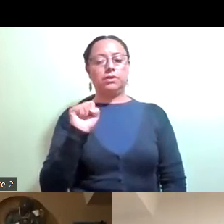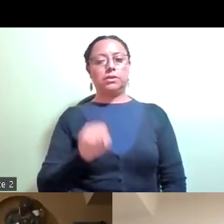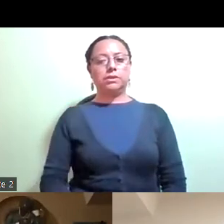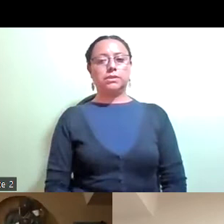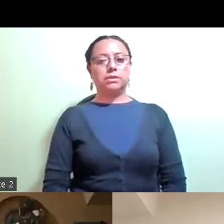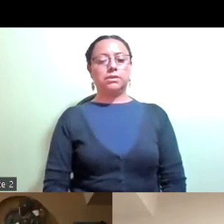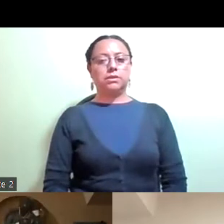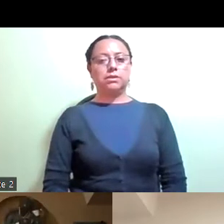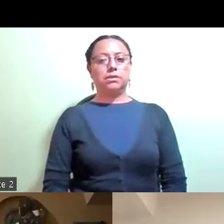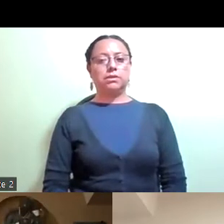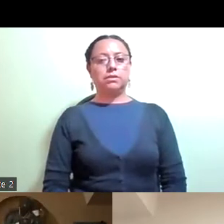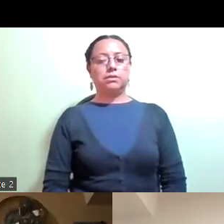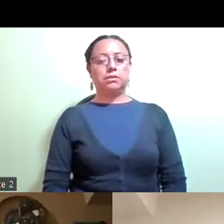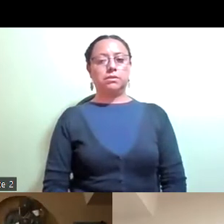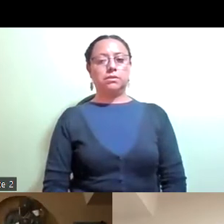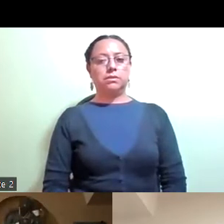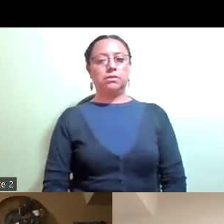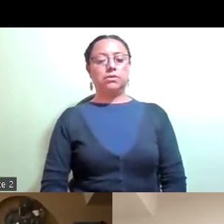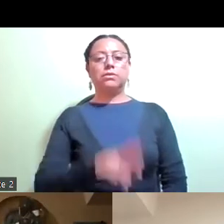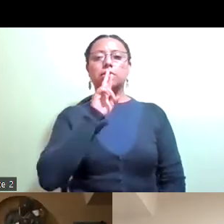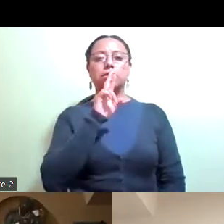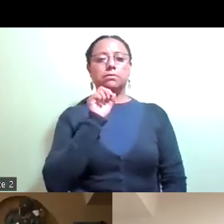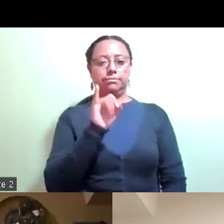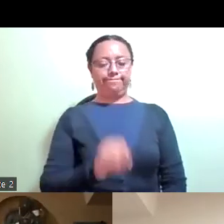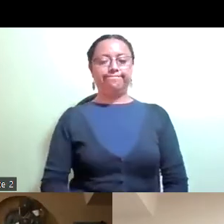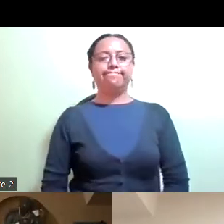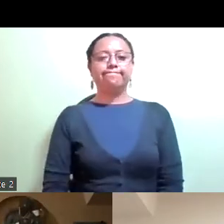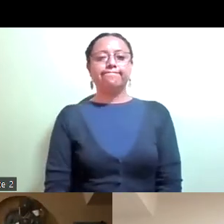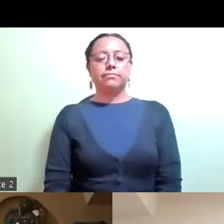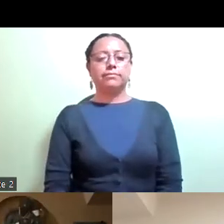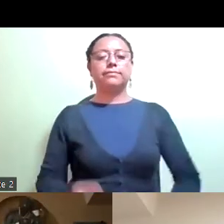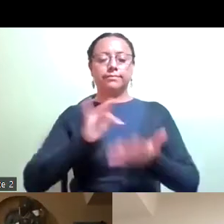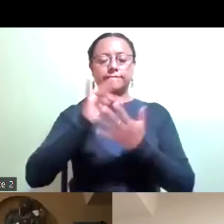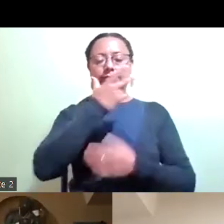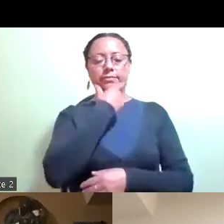Diputado Roy Torres. A favor. Gracias, diputado.